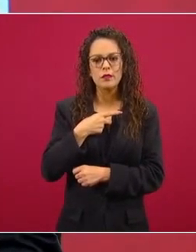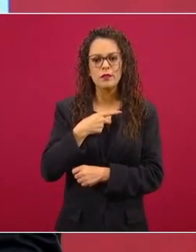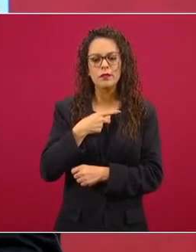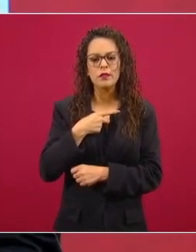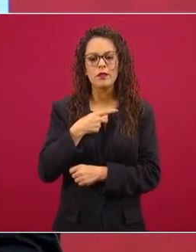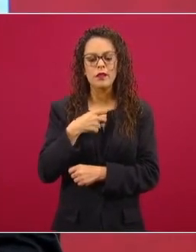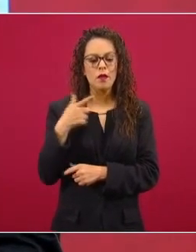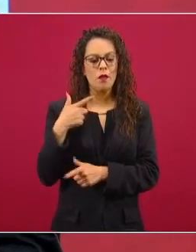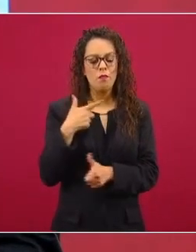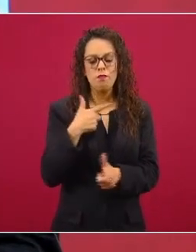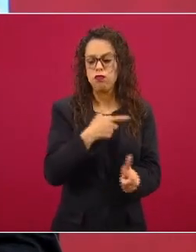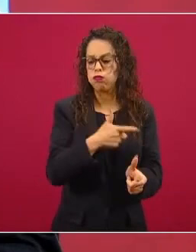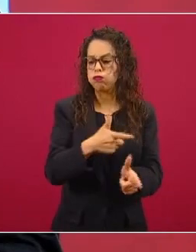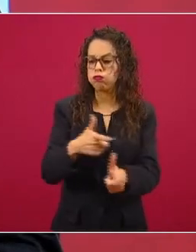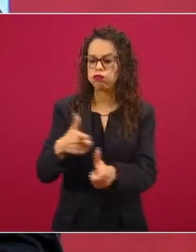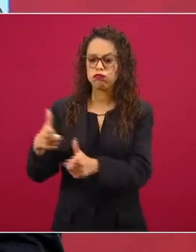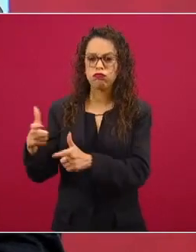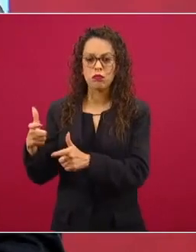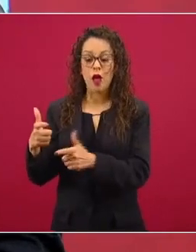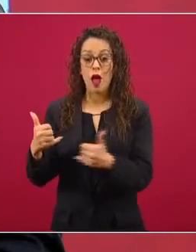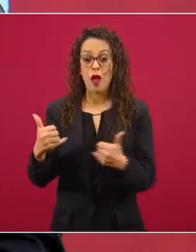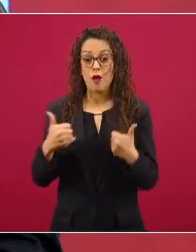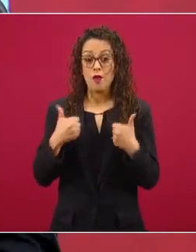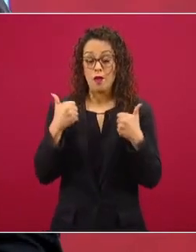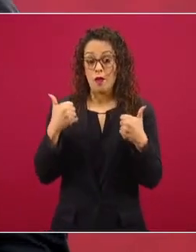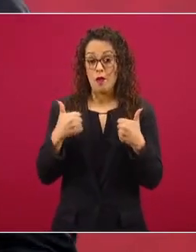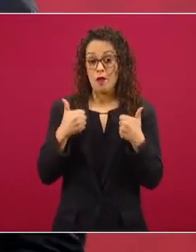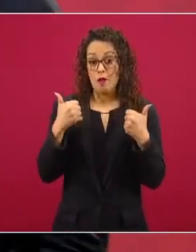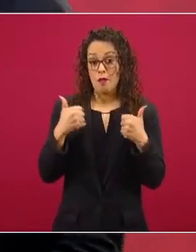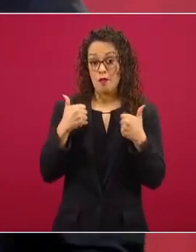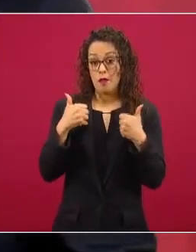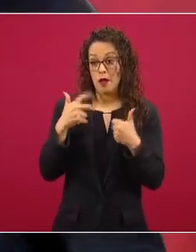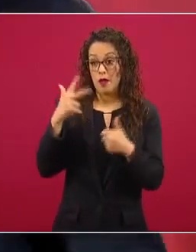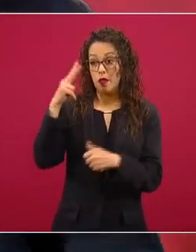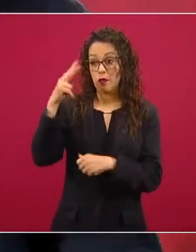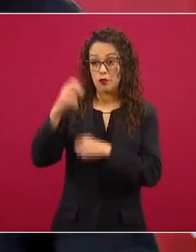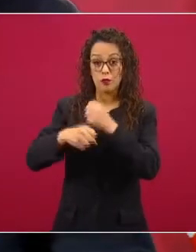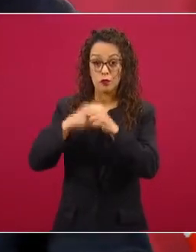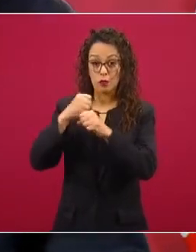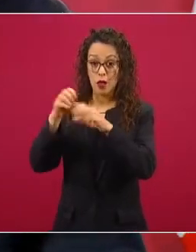asesinado a jóvenes, a menores de edad. Entonces, al día siguiente,